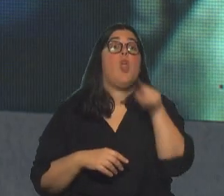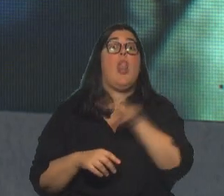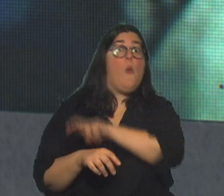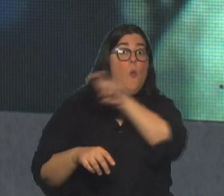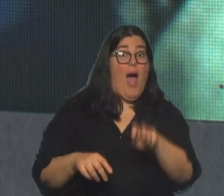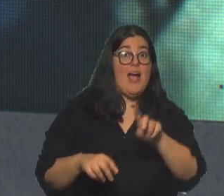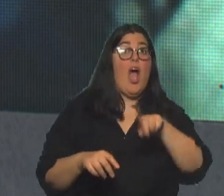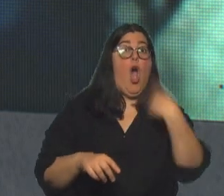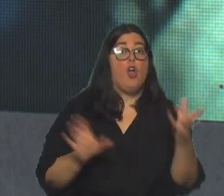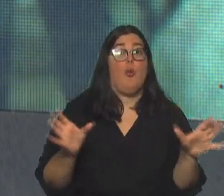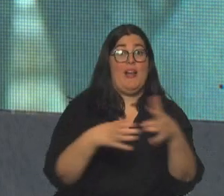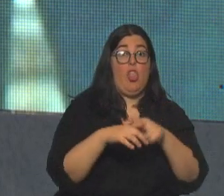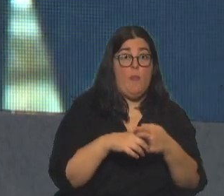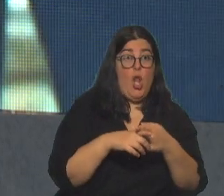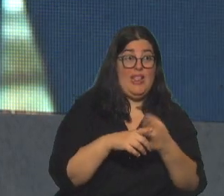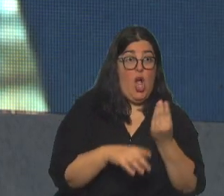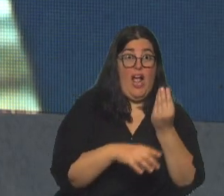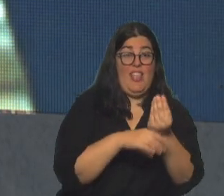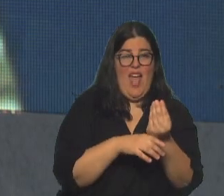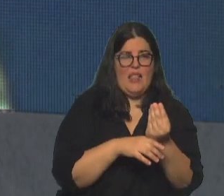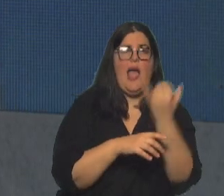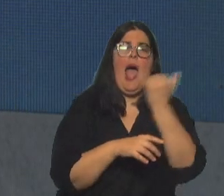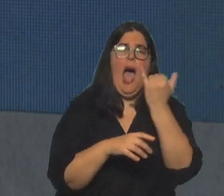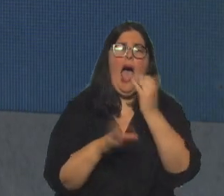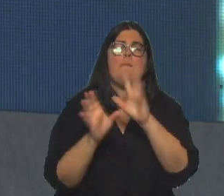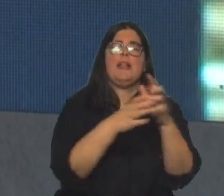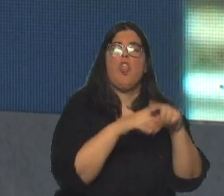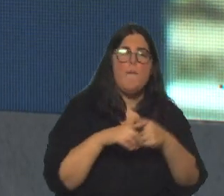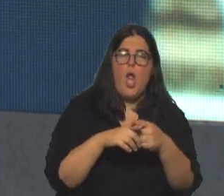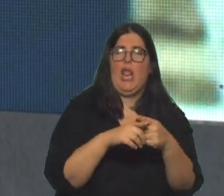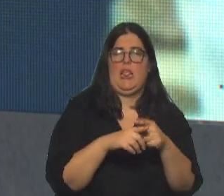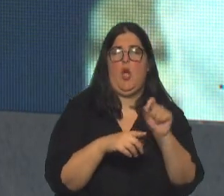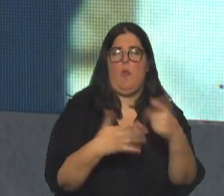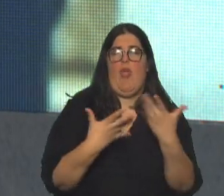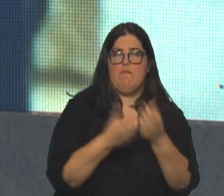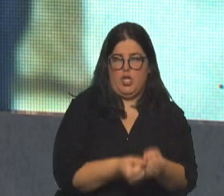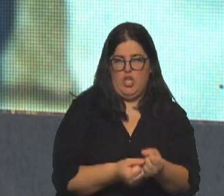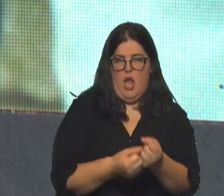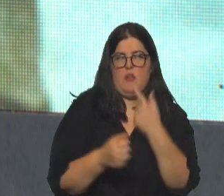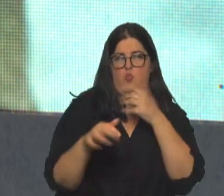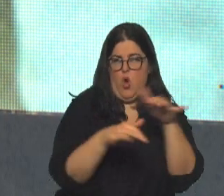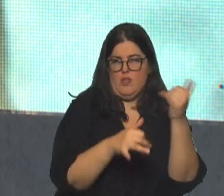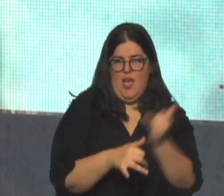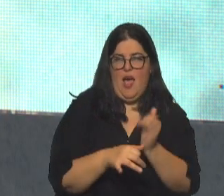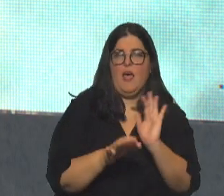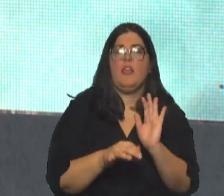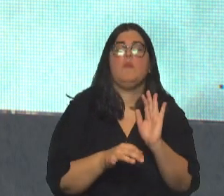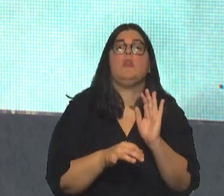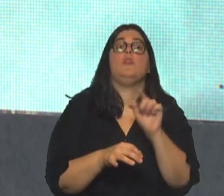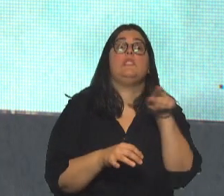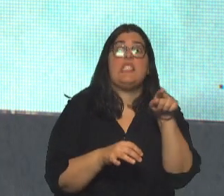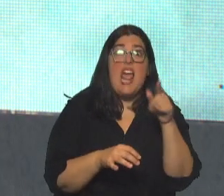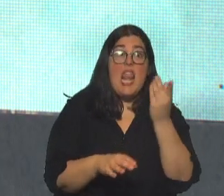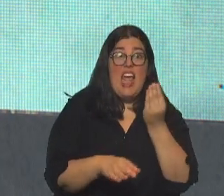él va como una candidatura independiente, se hablan de algunos partidos que podrían acompañarlo, está destinado a la